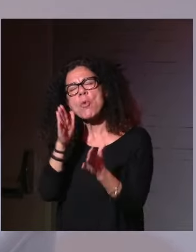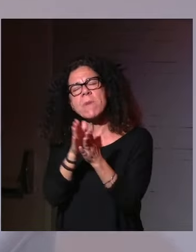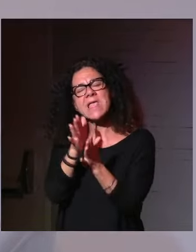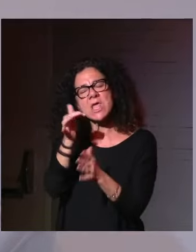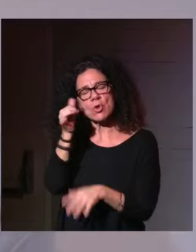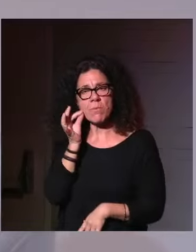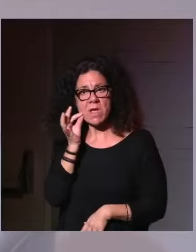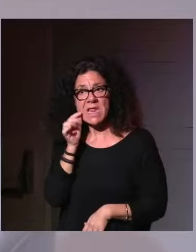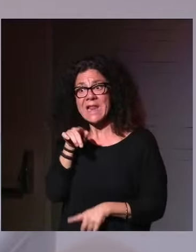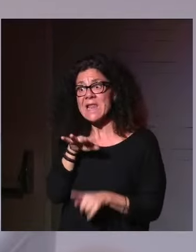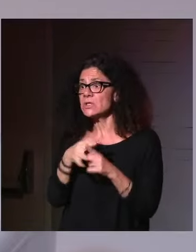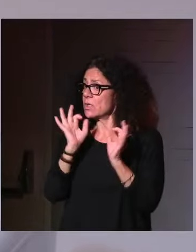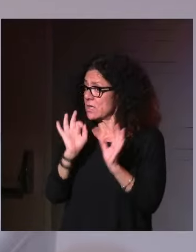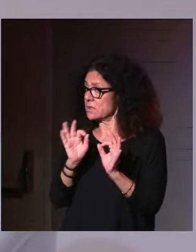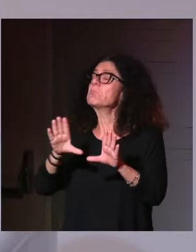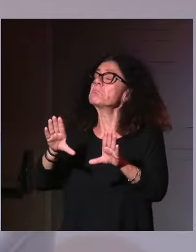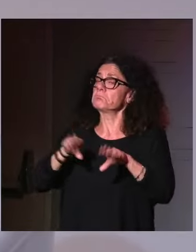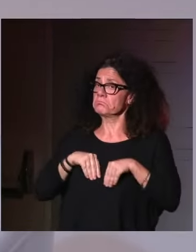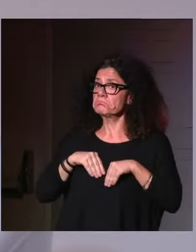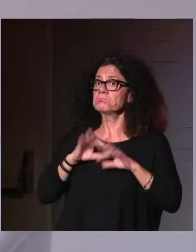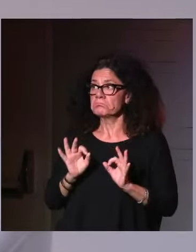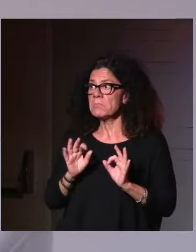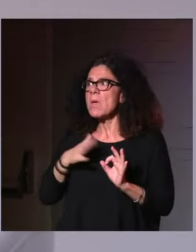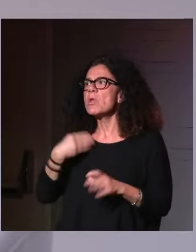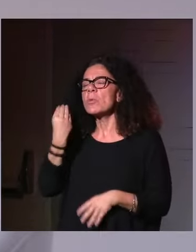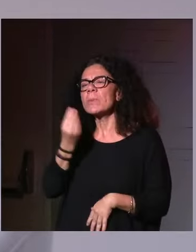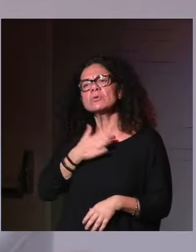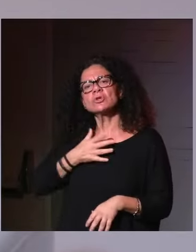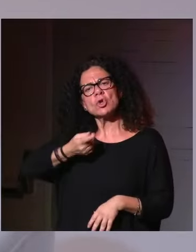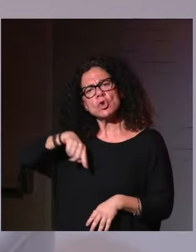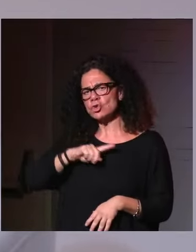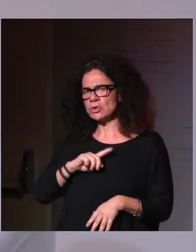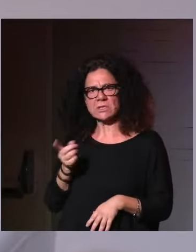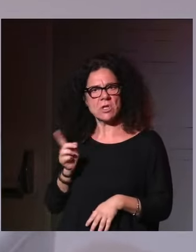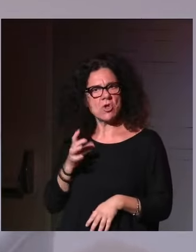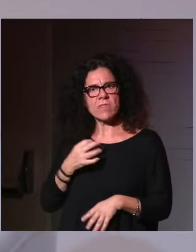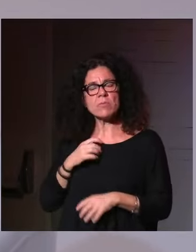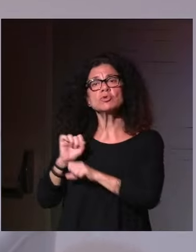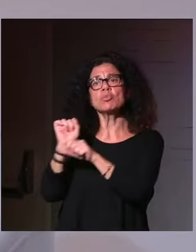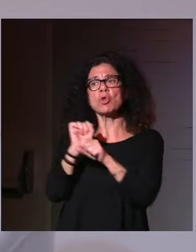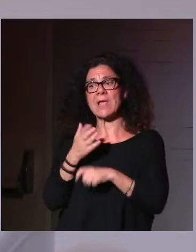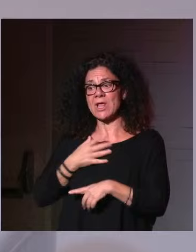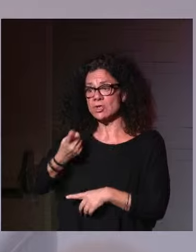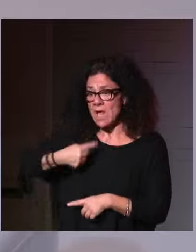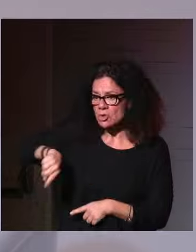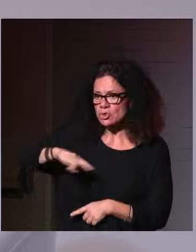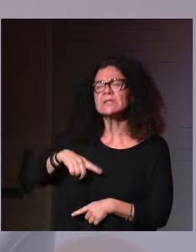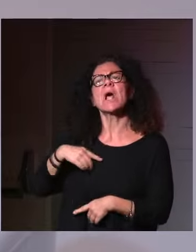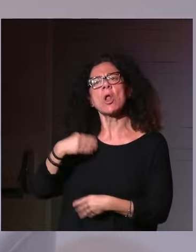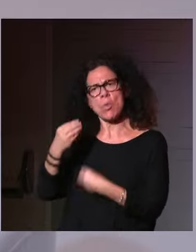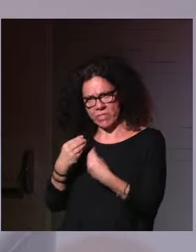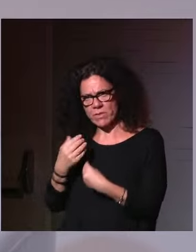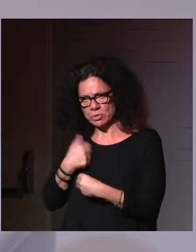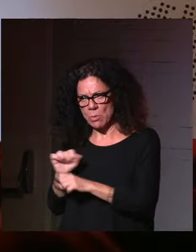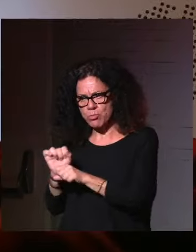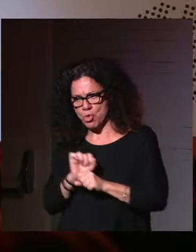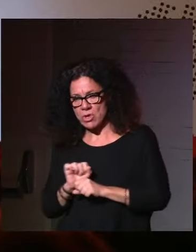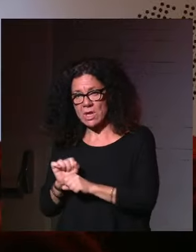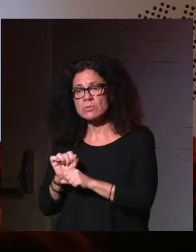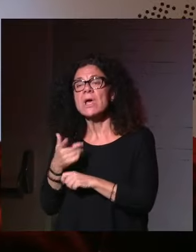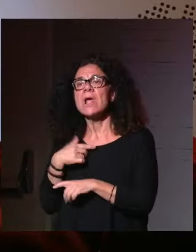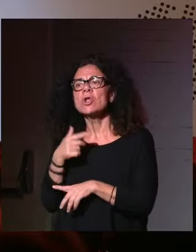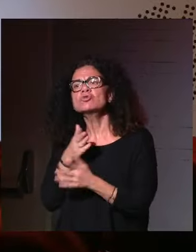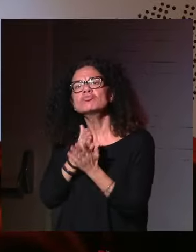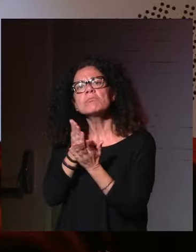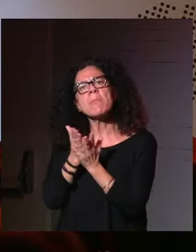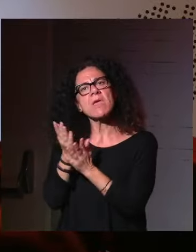es esta es así la asumimos pero creemos que no somos nosotras las que tenemos que protegernos entre nosotras que lo hacemos sino los medios